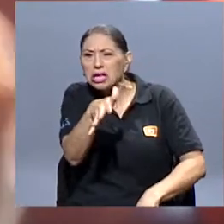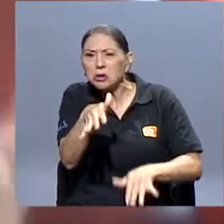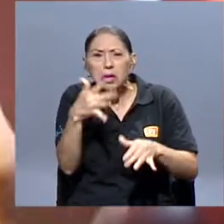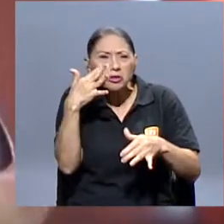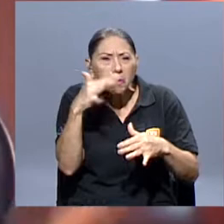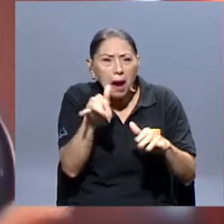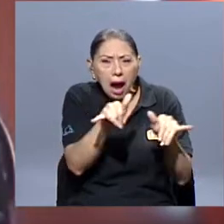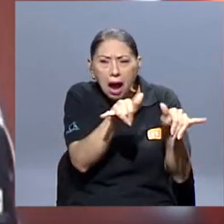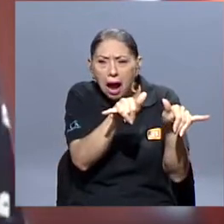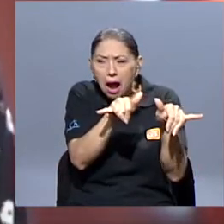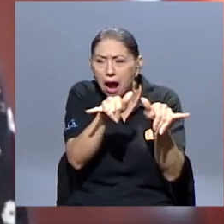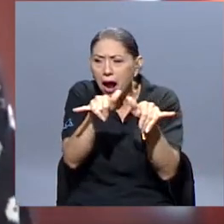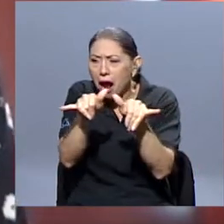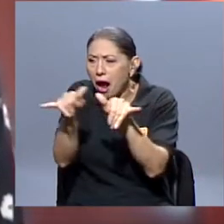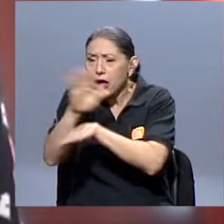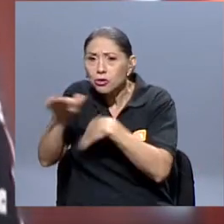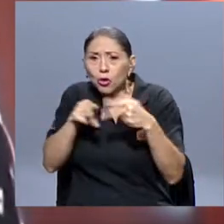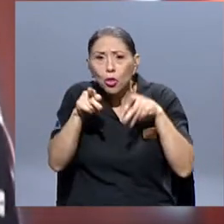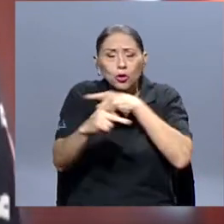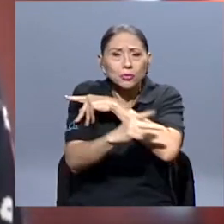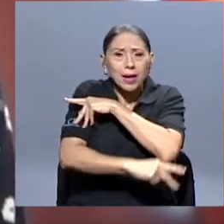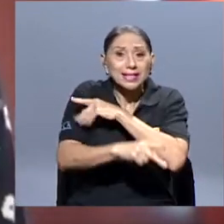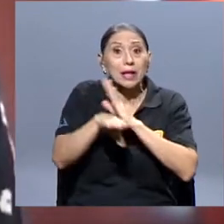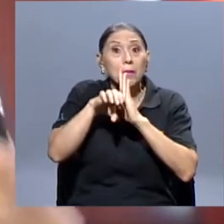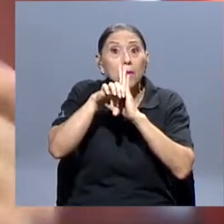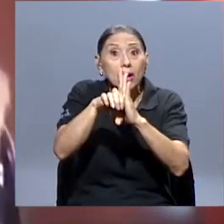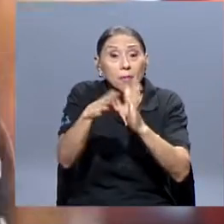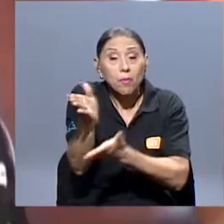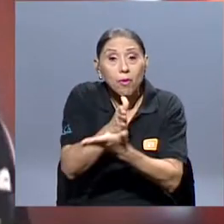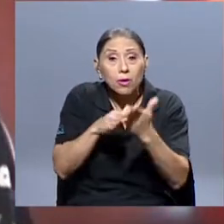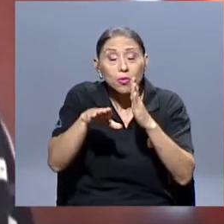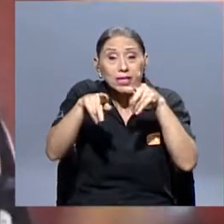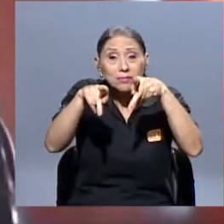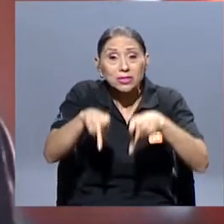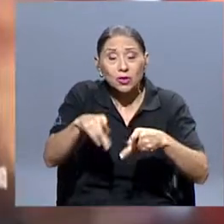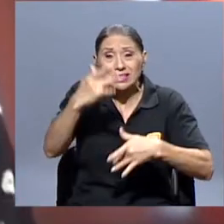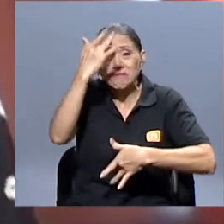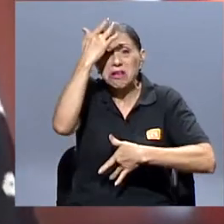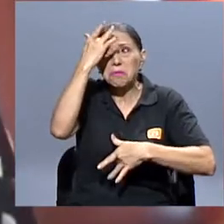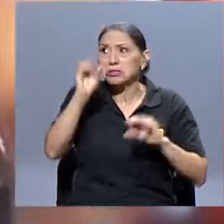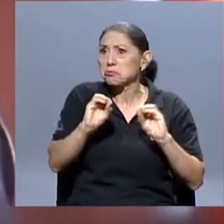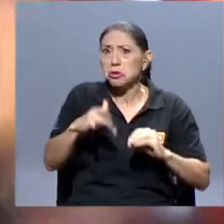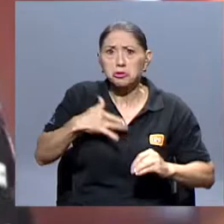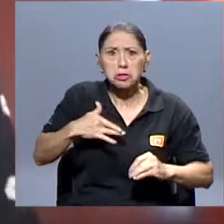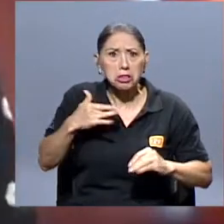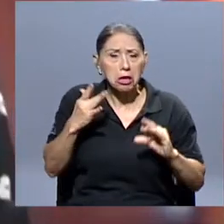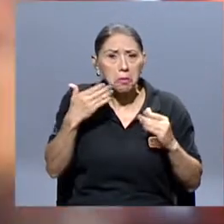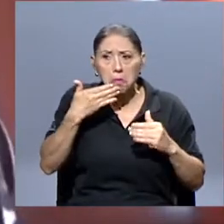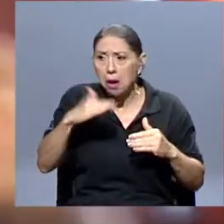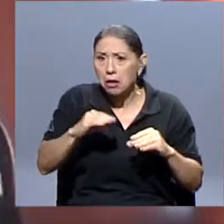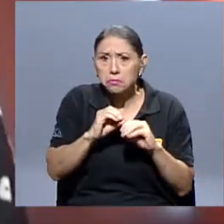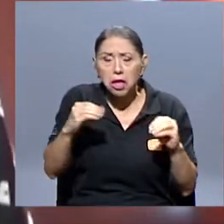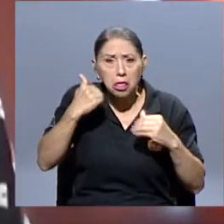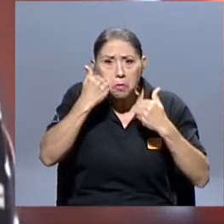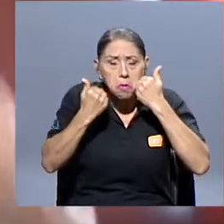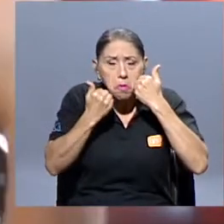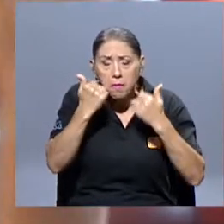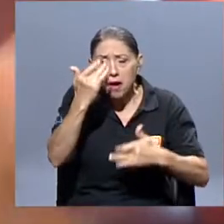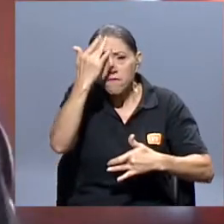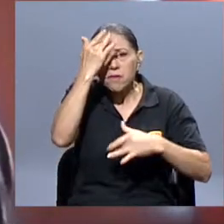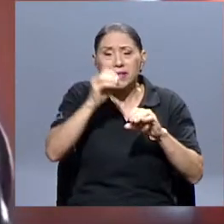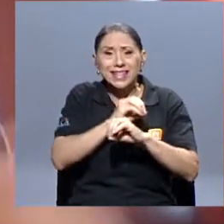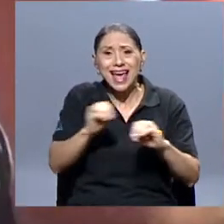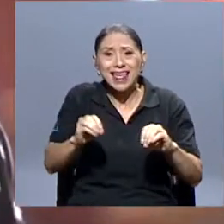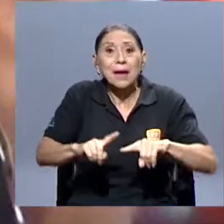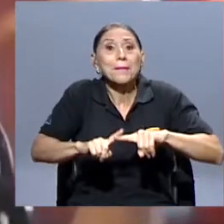O sea, existe una carga de asintomáticos, por ejemplo, suficiente para que con solo que haya pequeños movimientos entre países